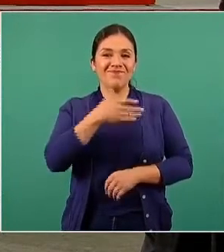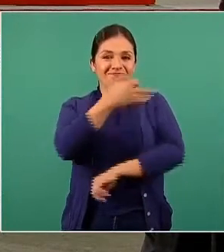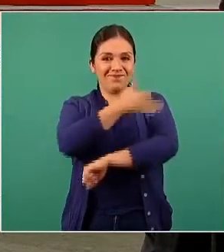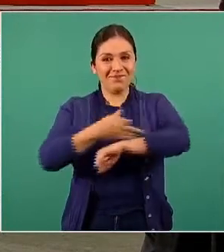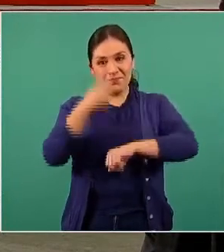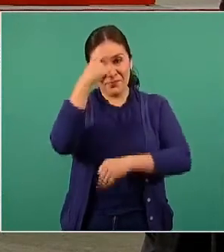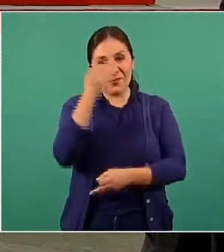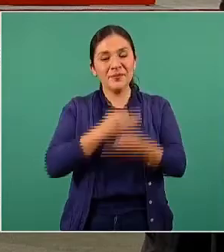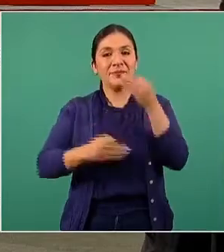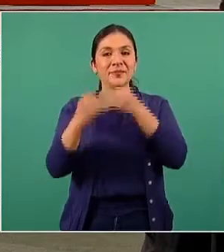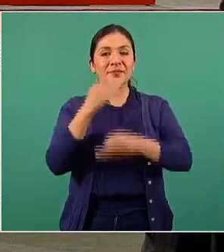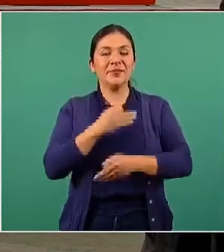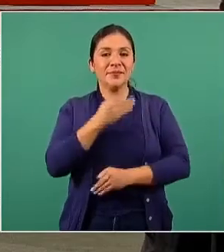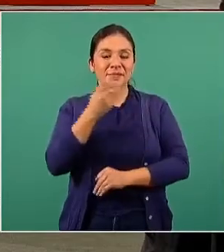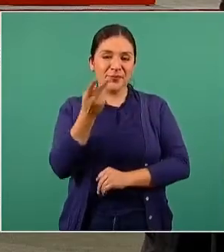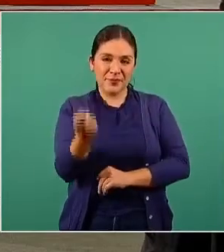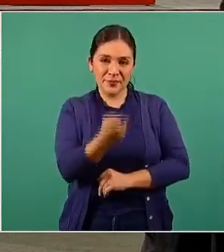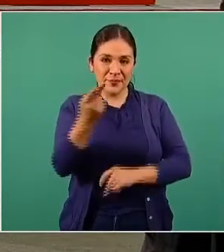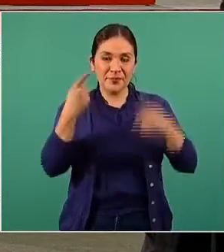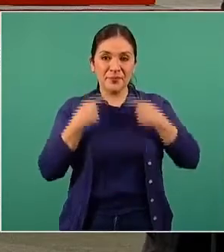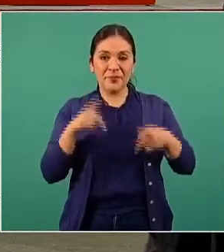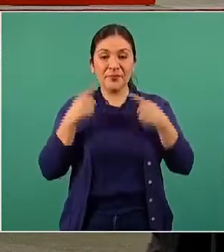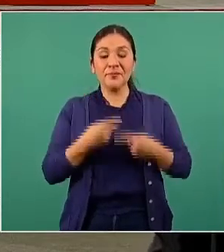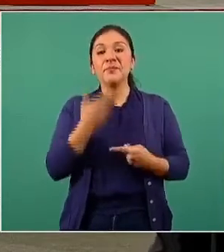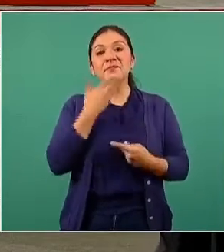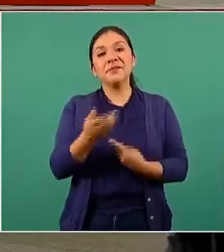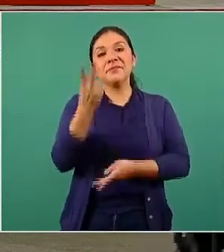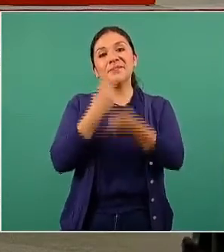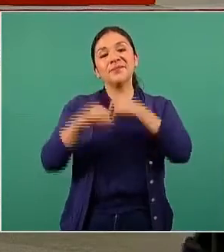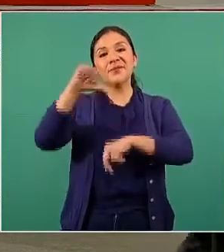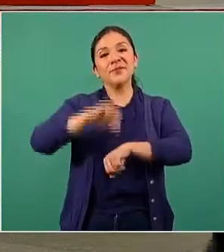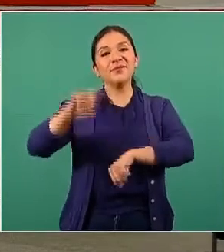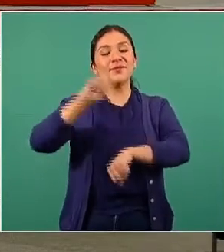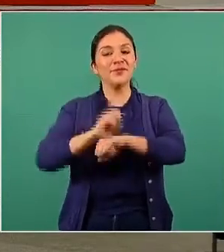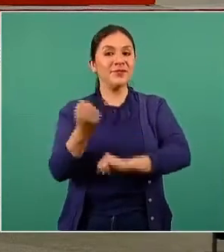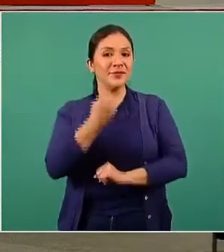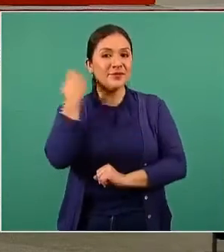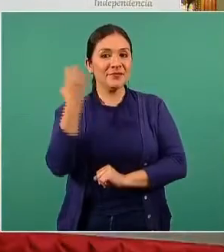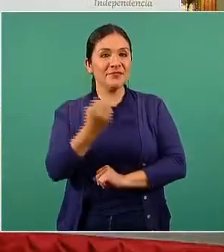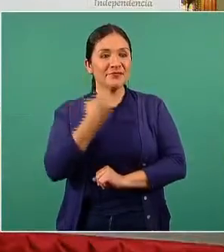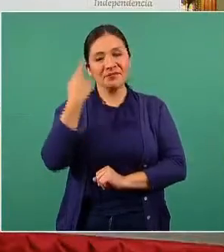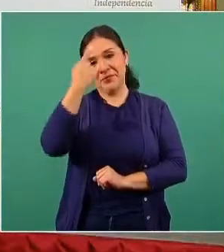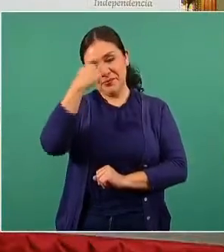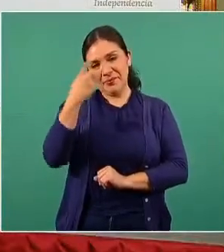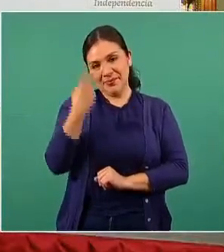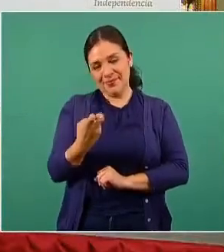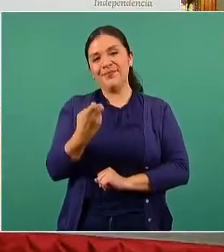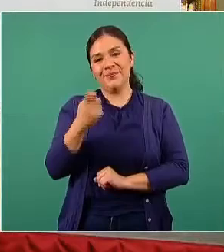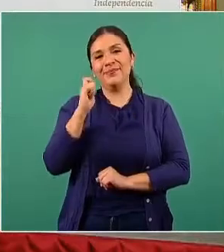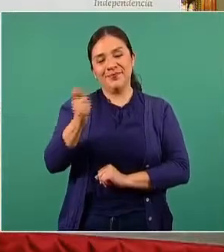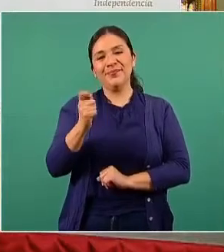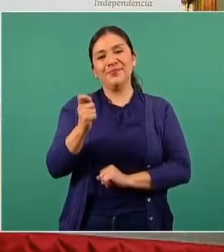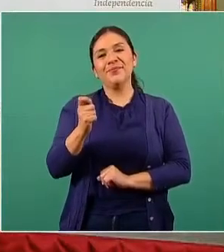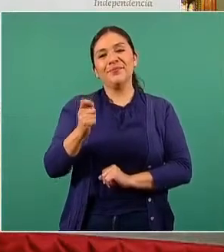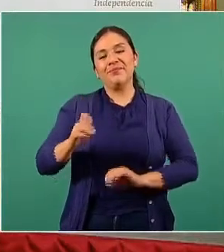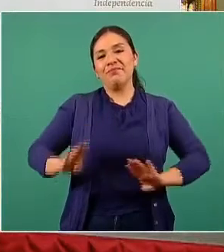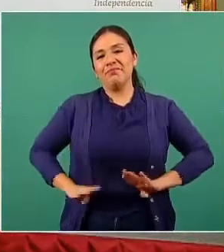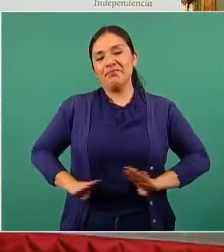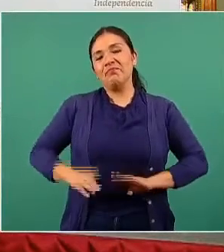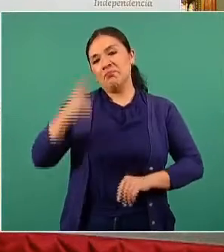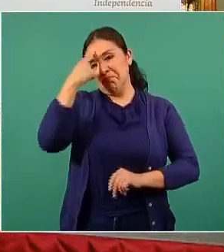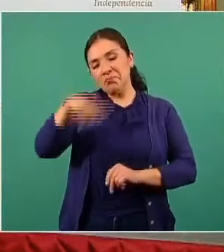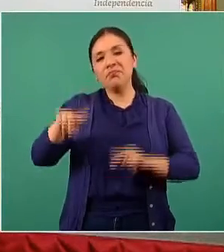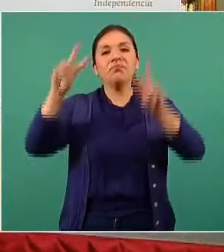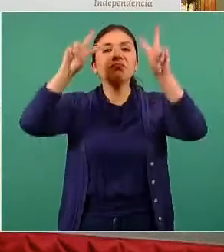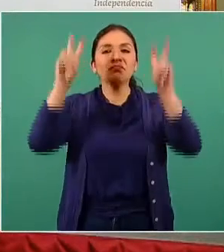tardes con todas y con todos. Bienvenidos a una sesión más de la conferencia vespertina en relación